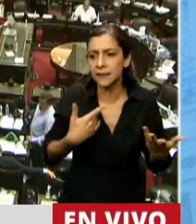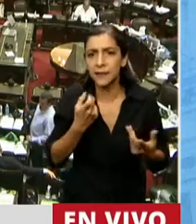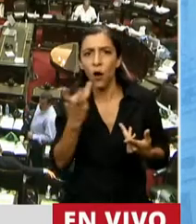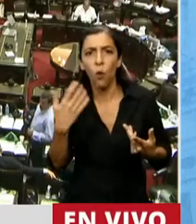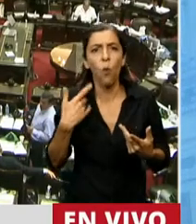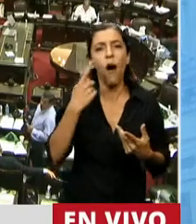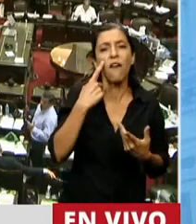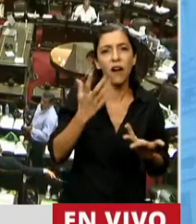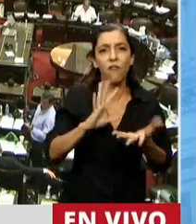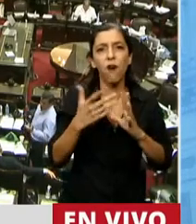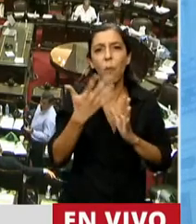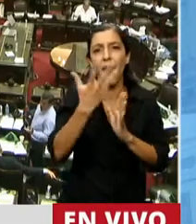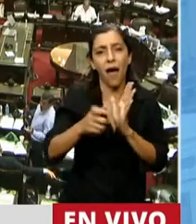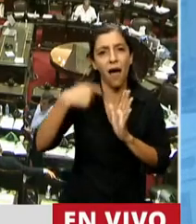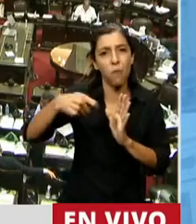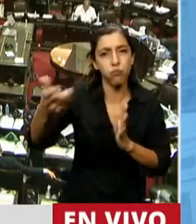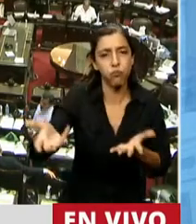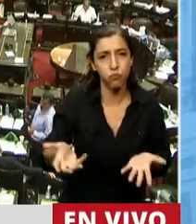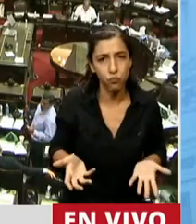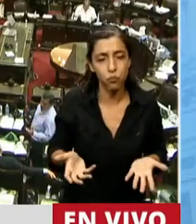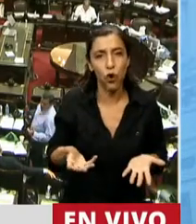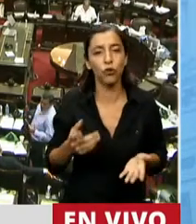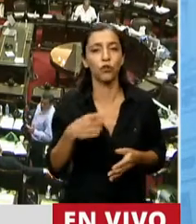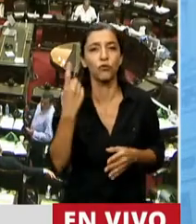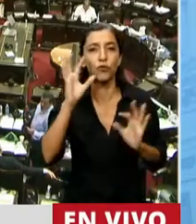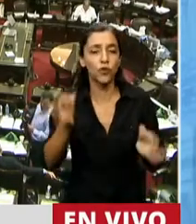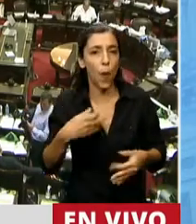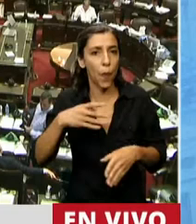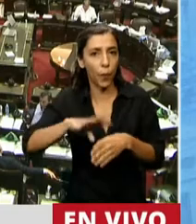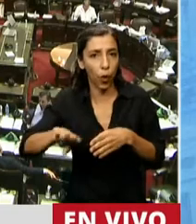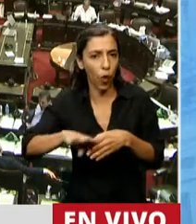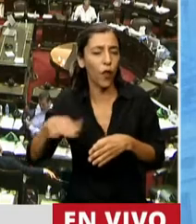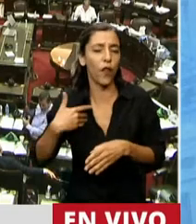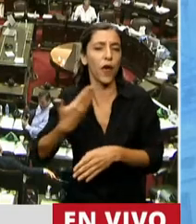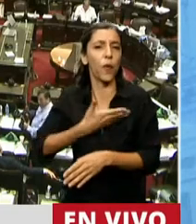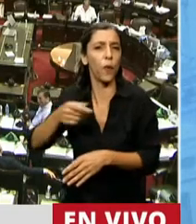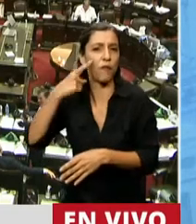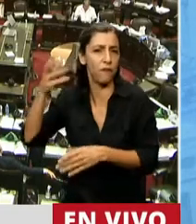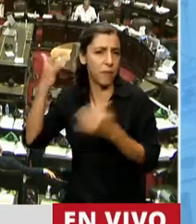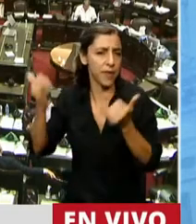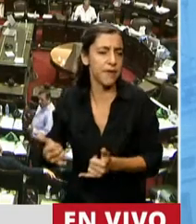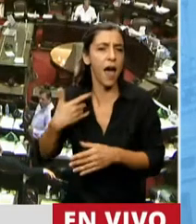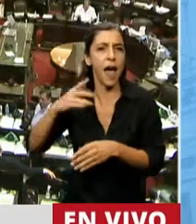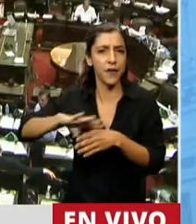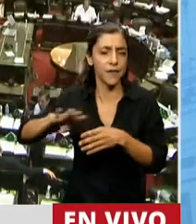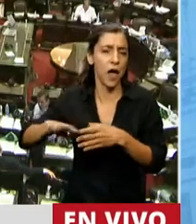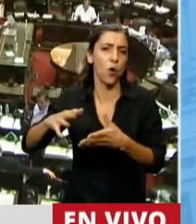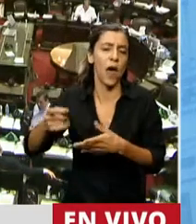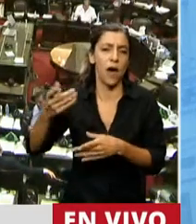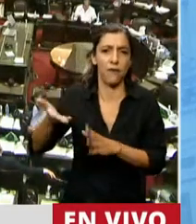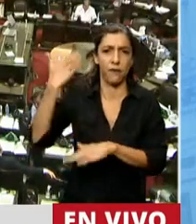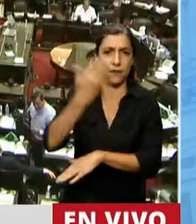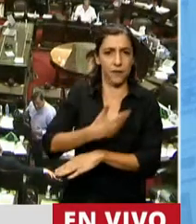es el condicionamiento que significa la deuda contraída con el Fondo Monetario Internacional por el gobierno de Mauricio